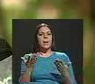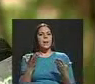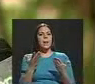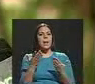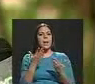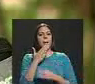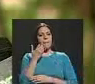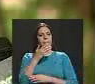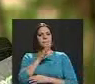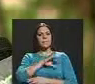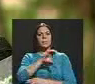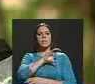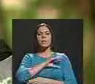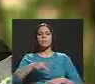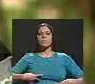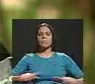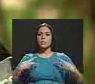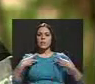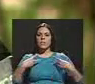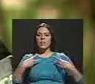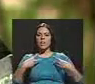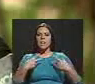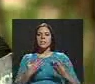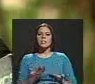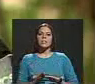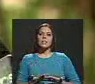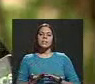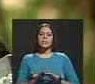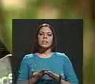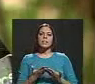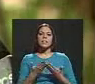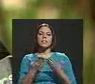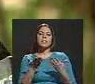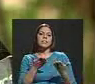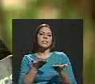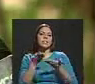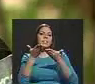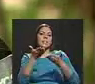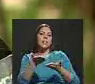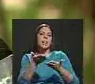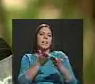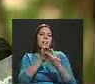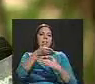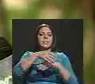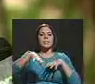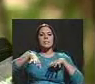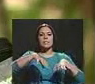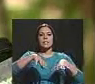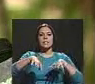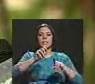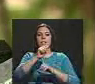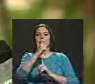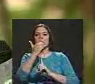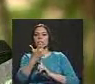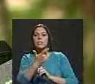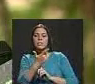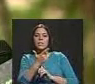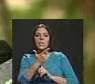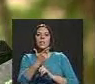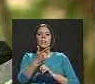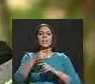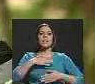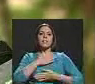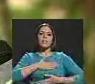y mejor calidad de vida y facilitar a través de actividades sociales la comunicación inter e